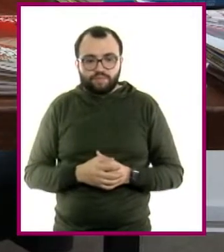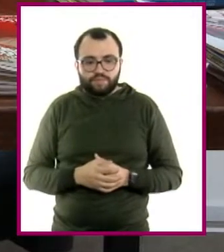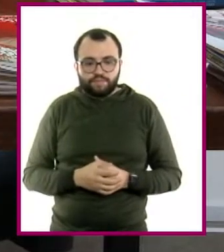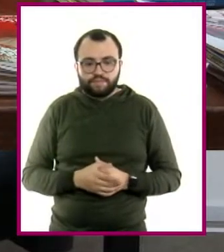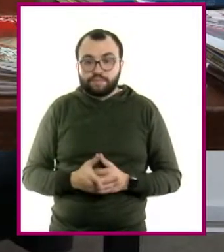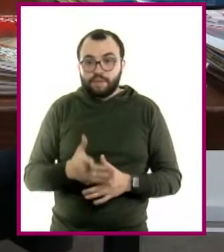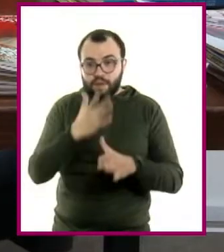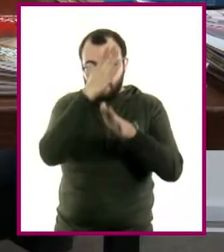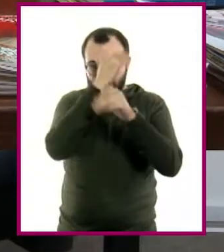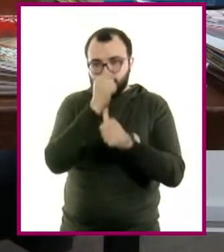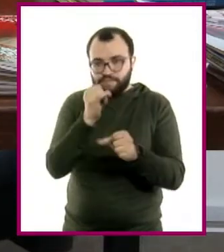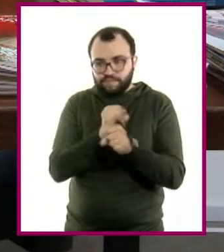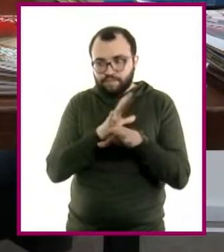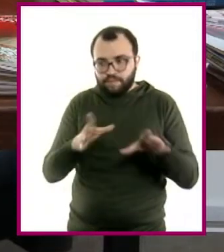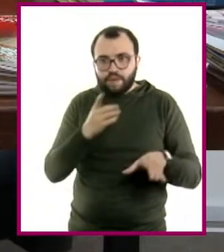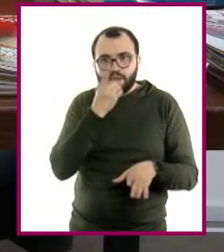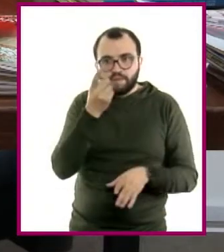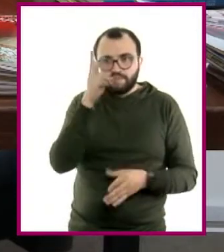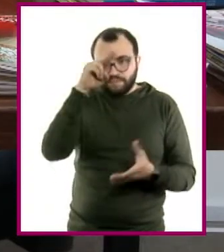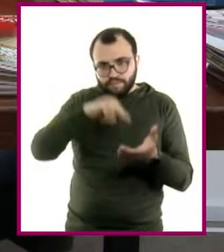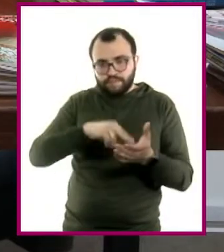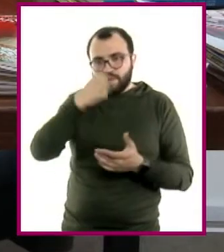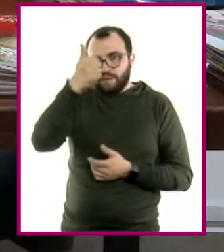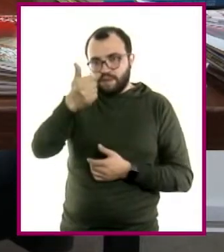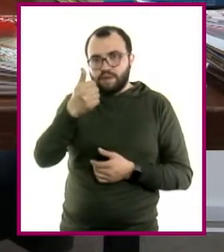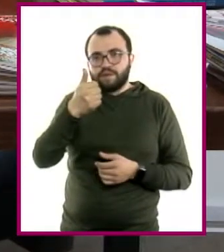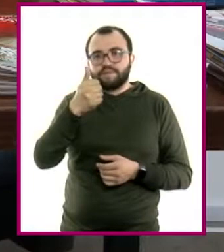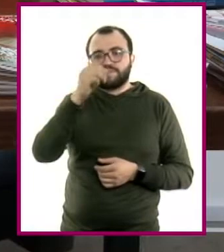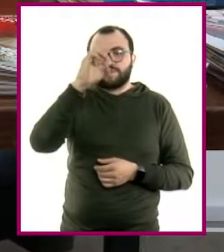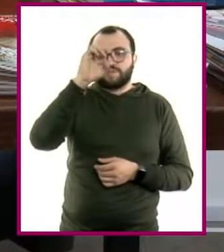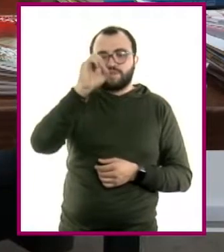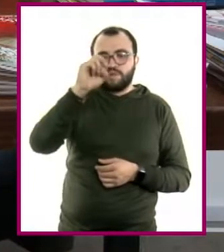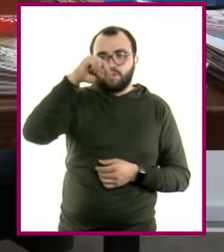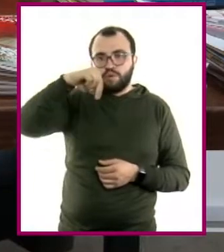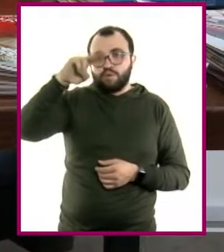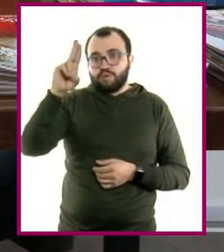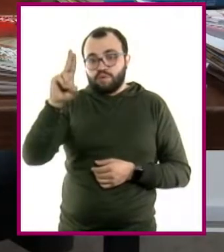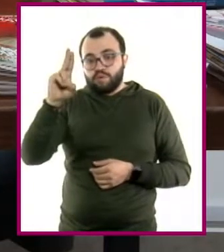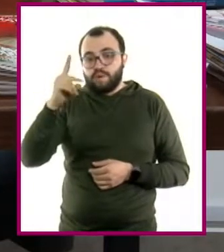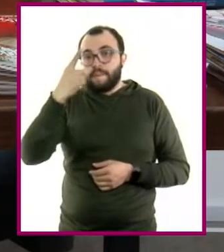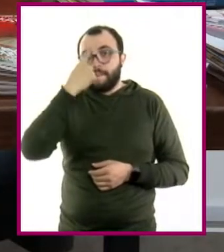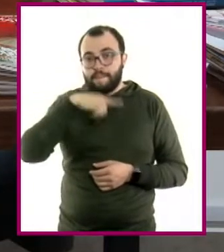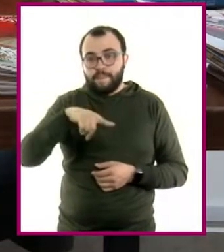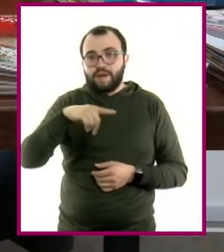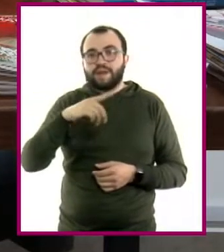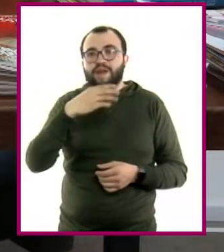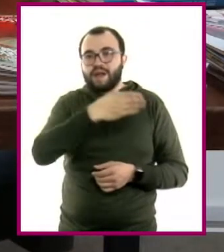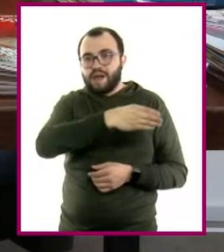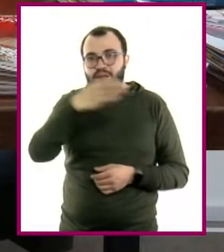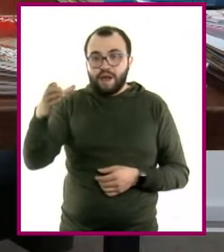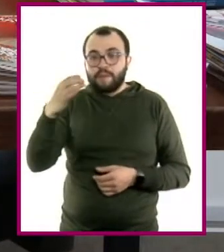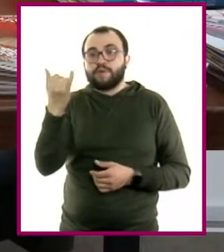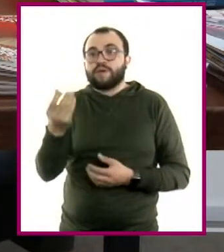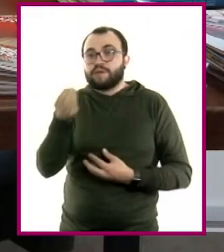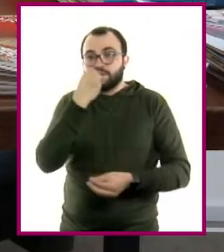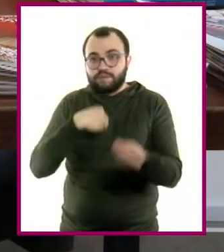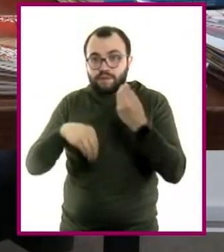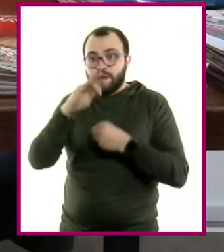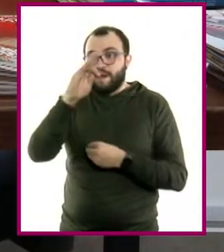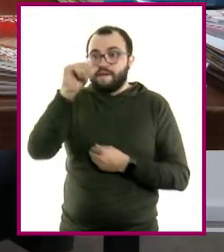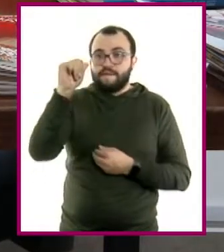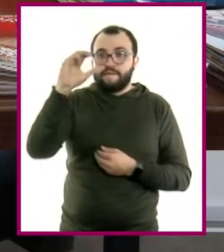De acuerdo a un informe divulgado en 2006 por la Organización de las Naciones Unidas para la Agricultura y la Alimentación, la